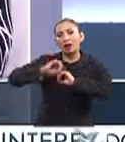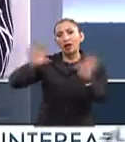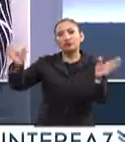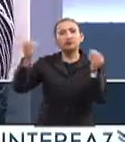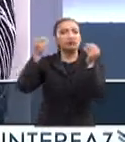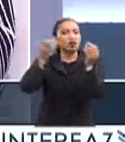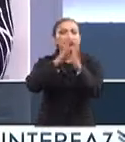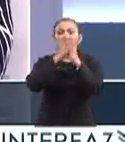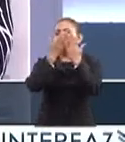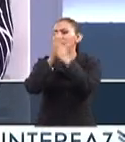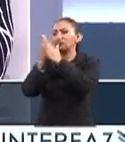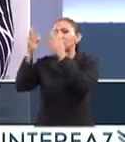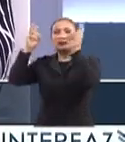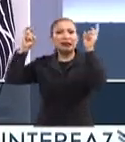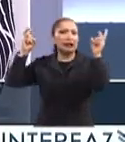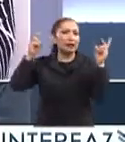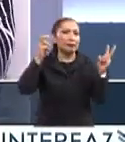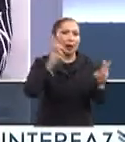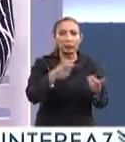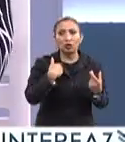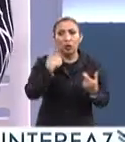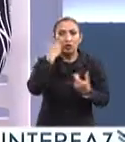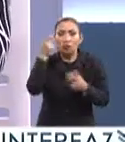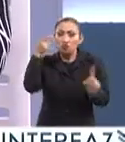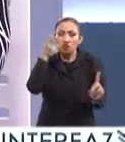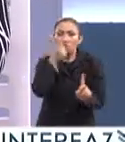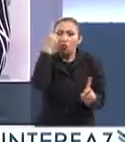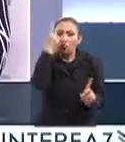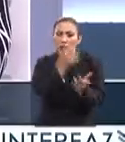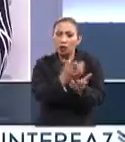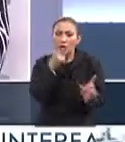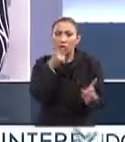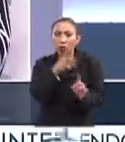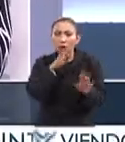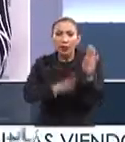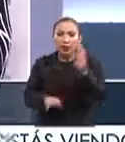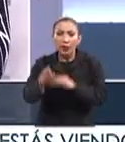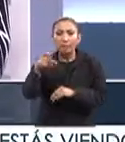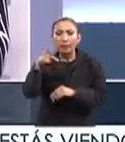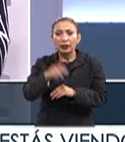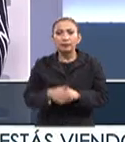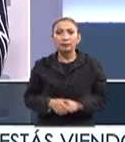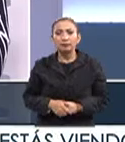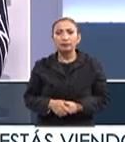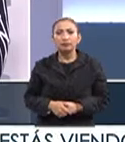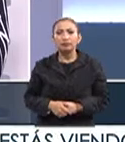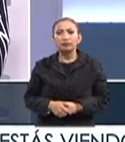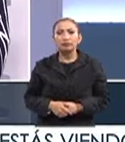hay mil temas, ¿no? Yo no quisiera enfocarme en específico de la biología, pero bueno,